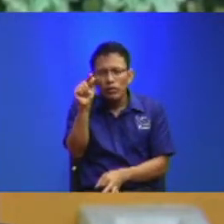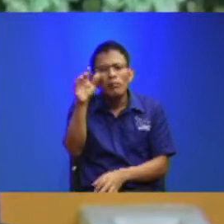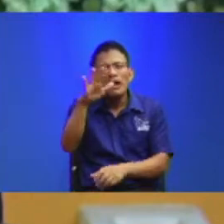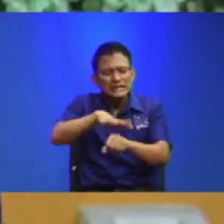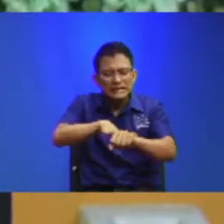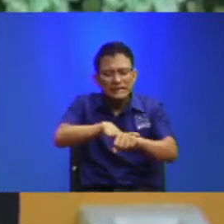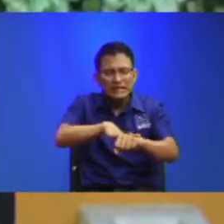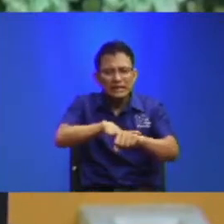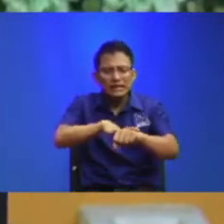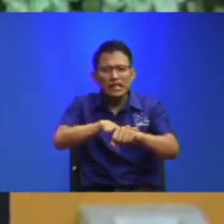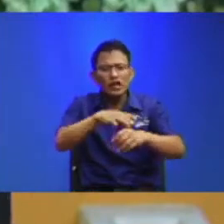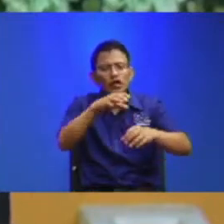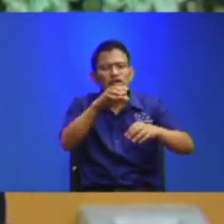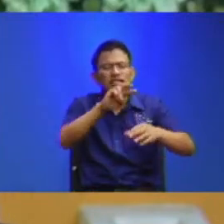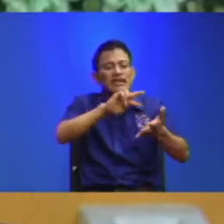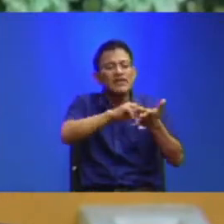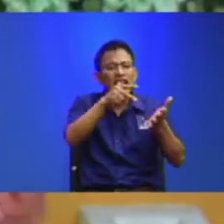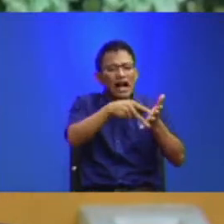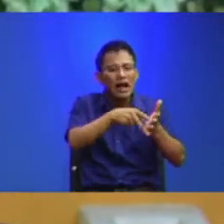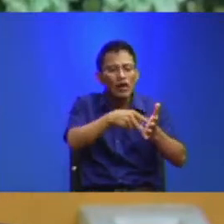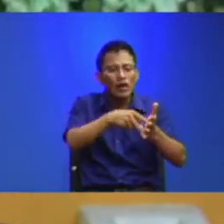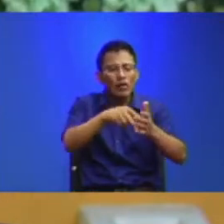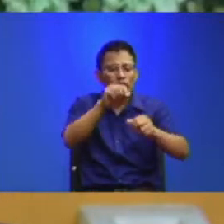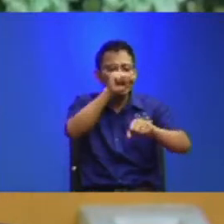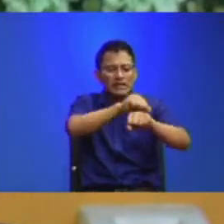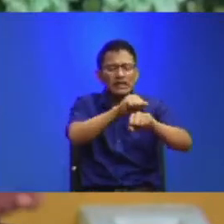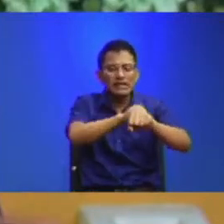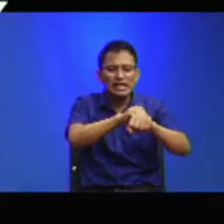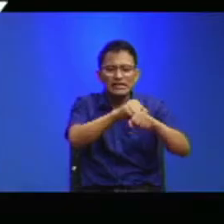dice alguna versión de la Biblia. Ok, miremos otro